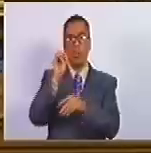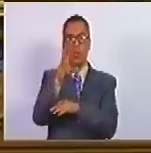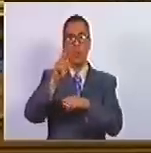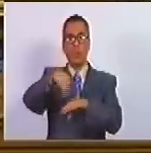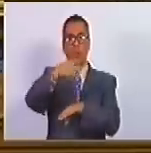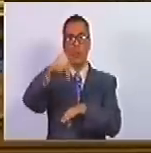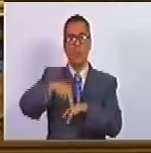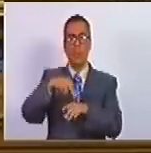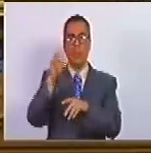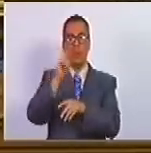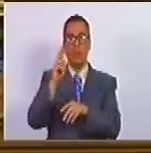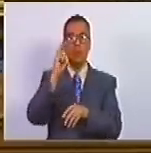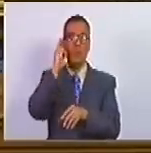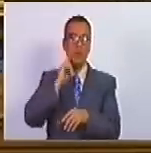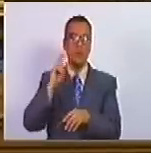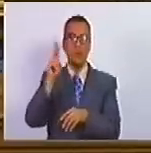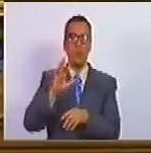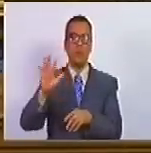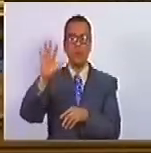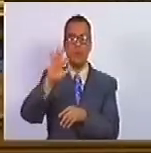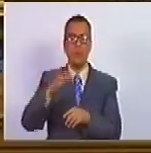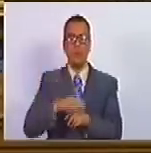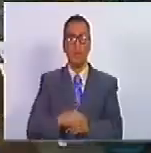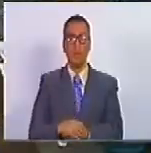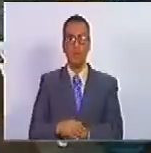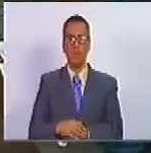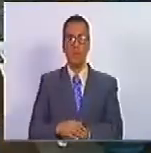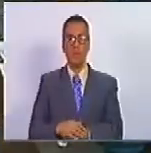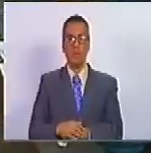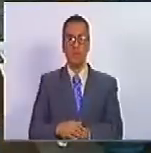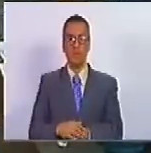Asamblea Nacional de la República Bolivariana de Venezuela.